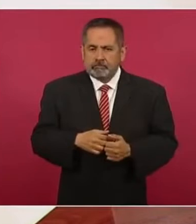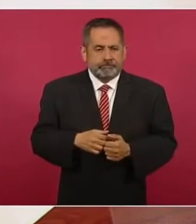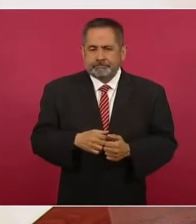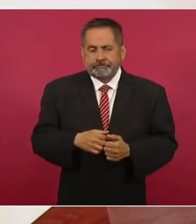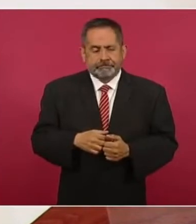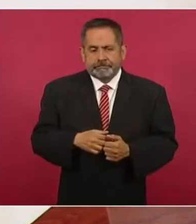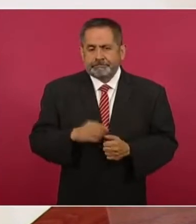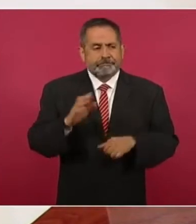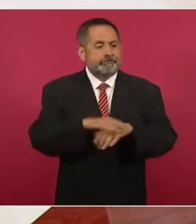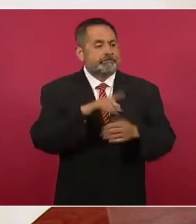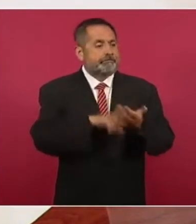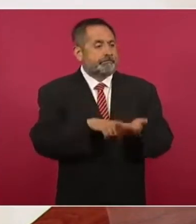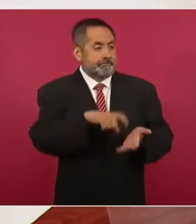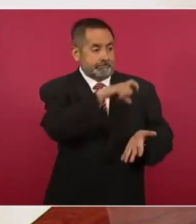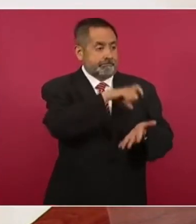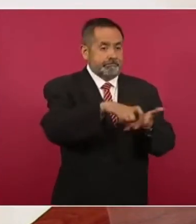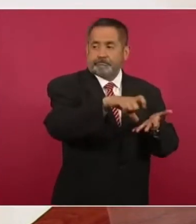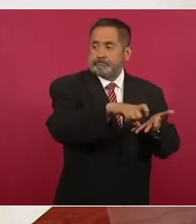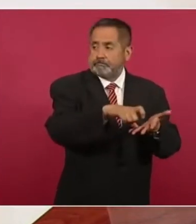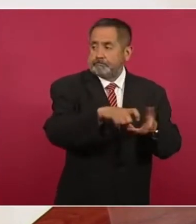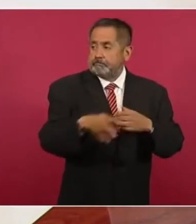porque muchas veces ahí hay corrupción.